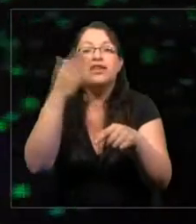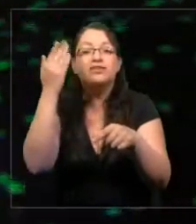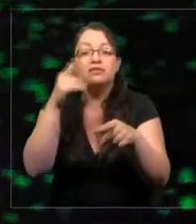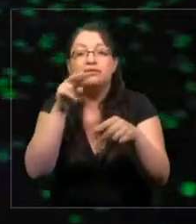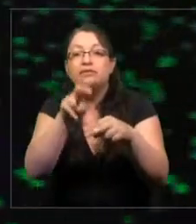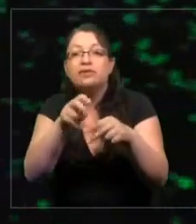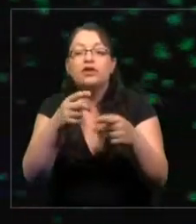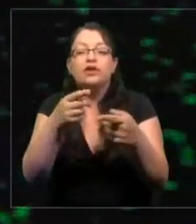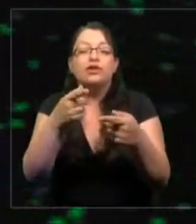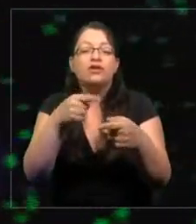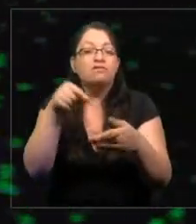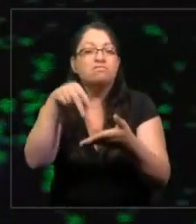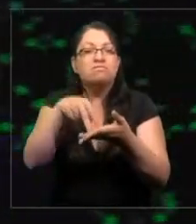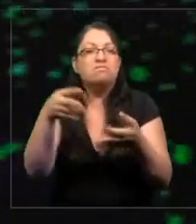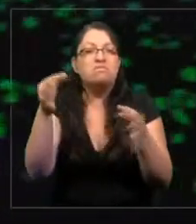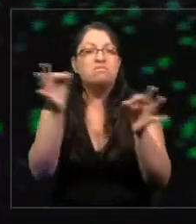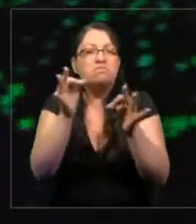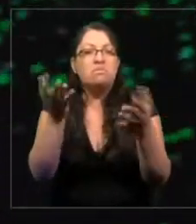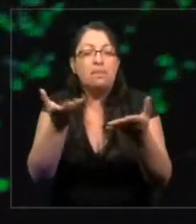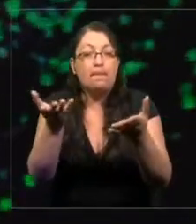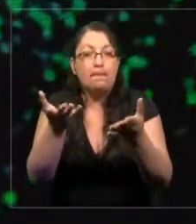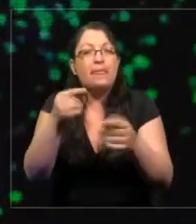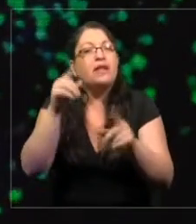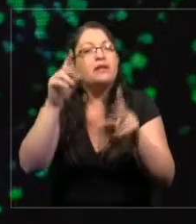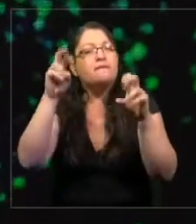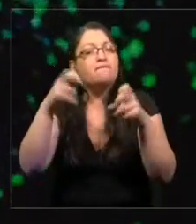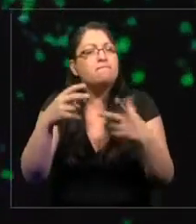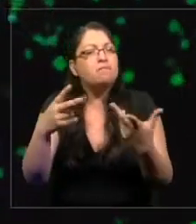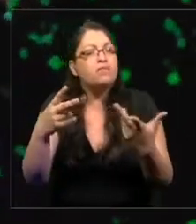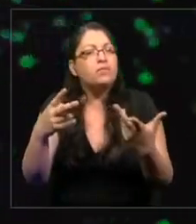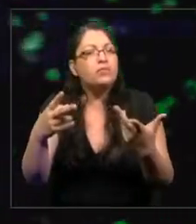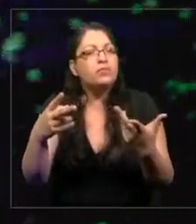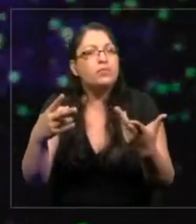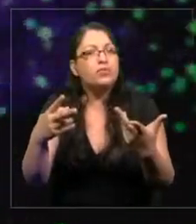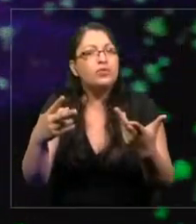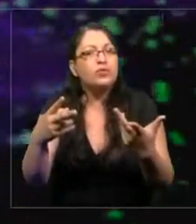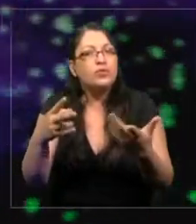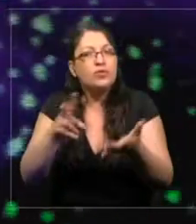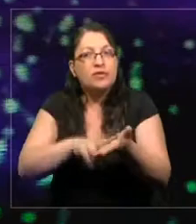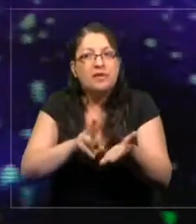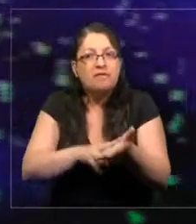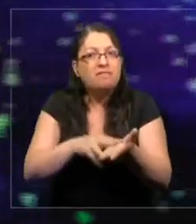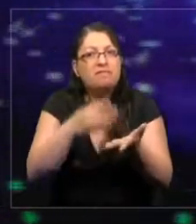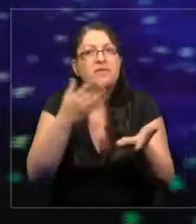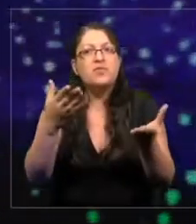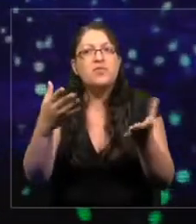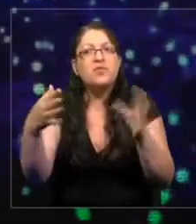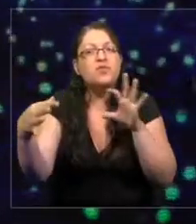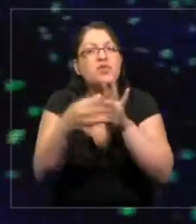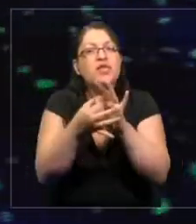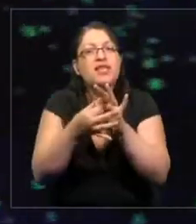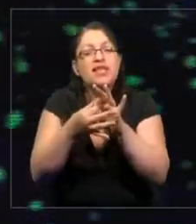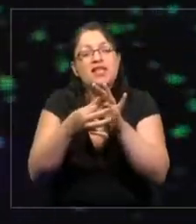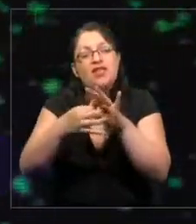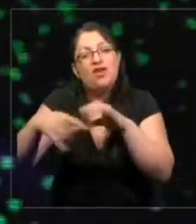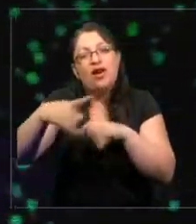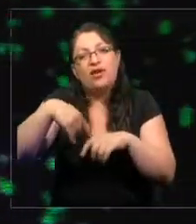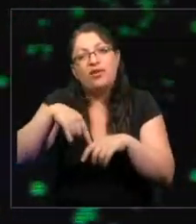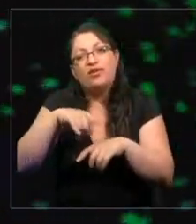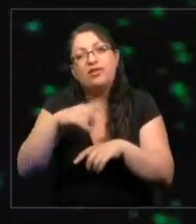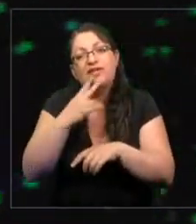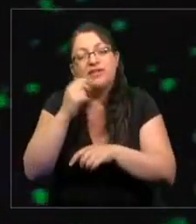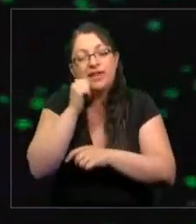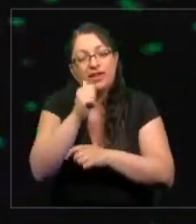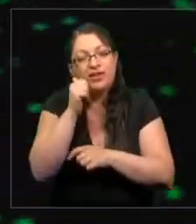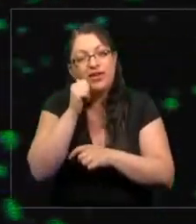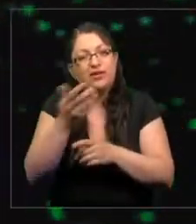es sobre una cosa super terrenal y super es cercano a lo que es nuestro día a día y se trata de